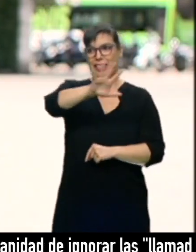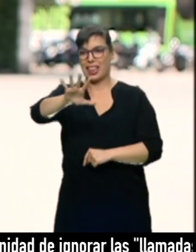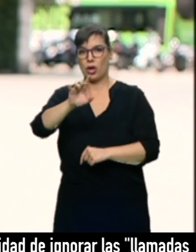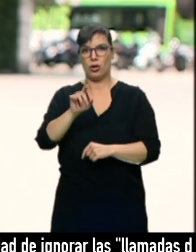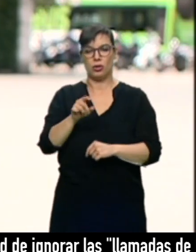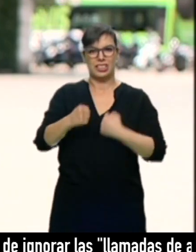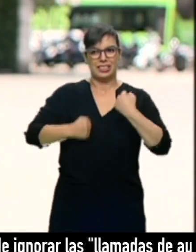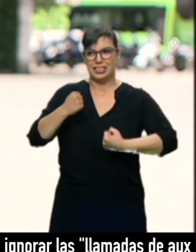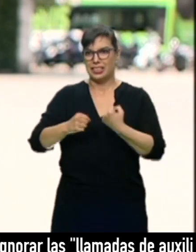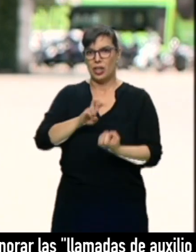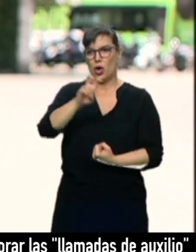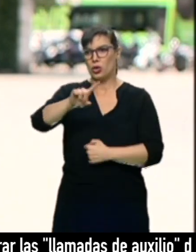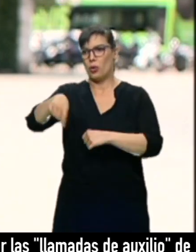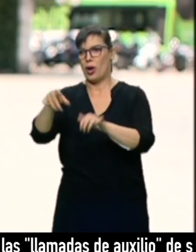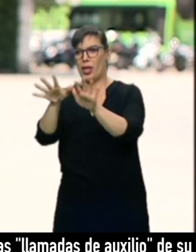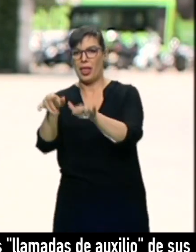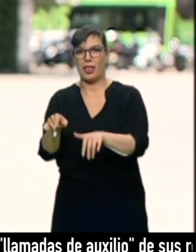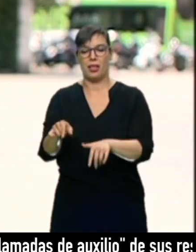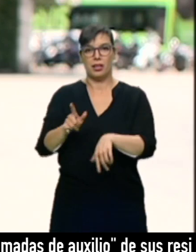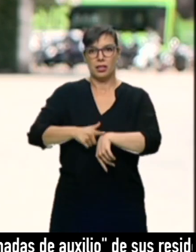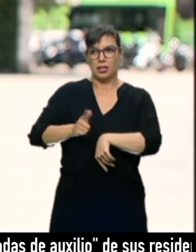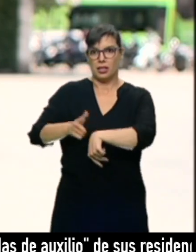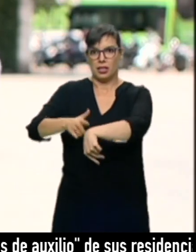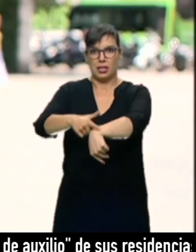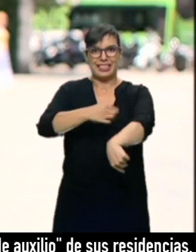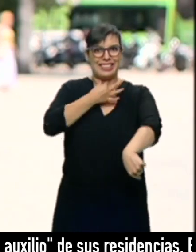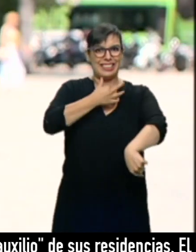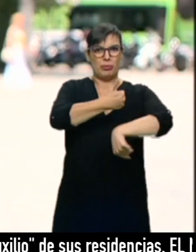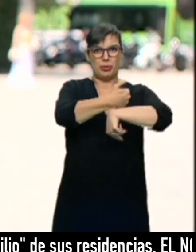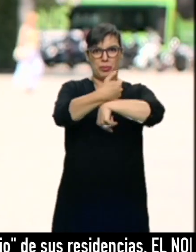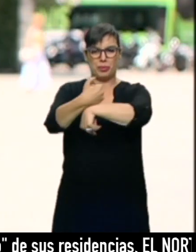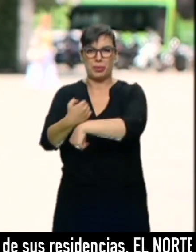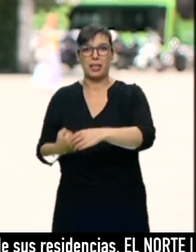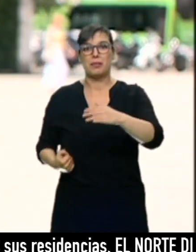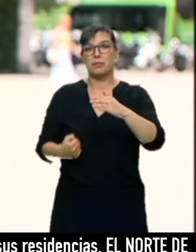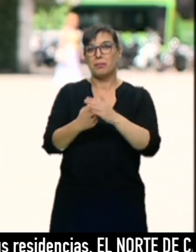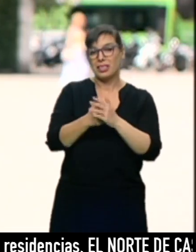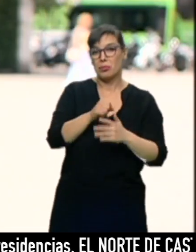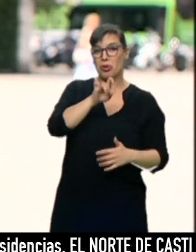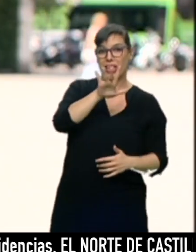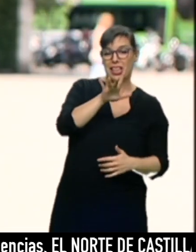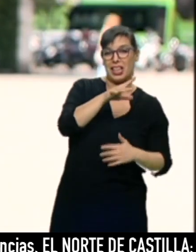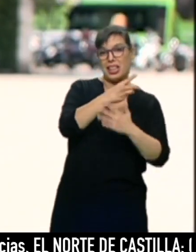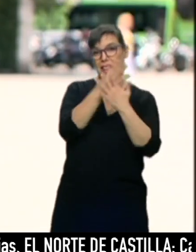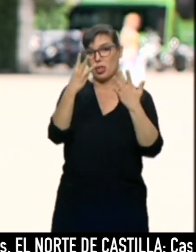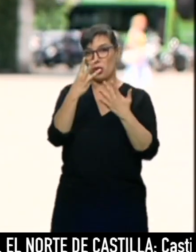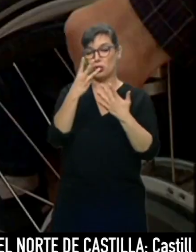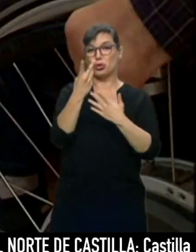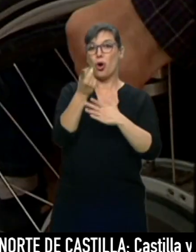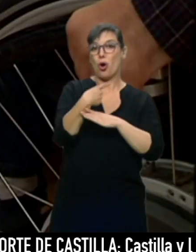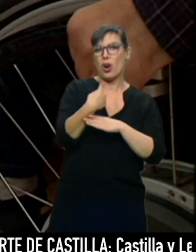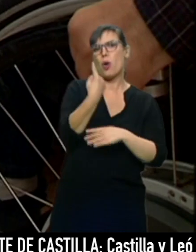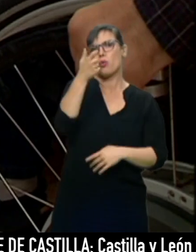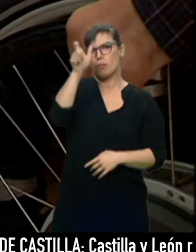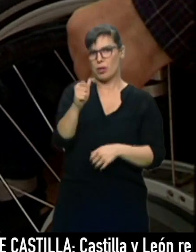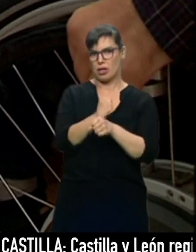35, a otra 1 hora y 10, con un máximo de 15, 18 horas por trabajadora. Ante